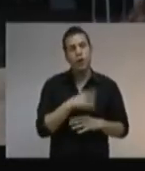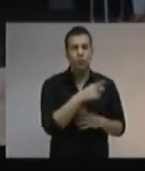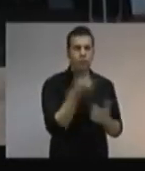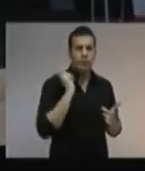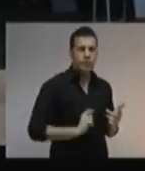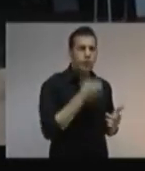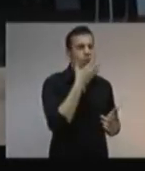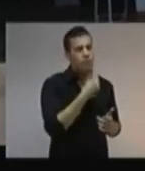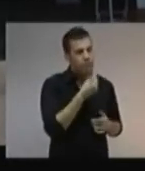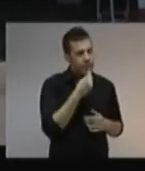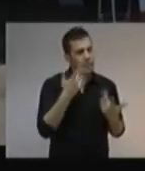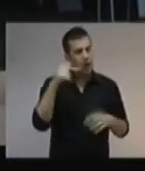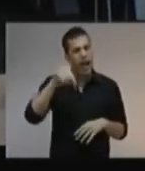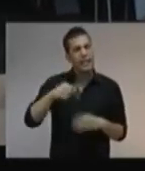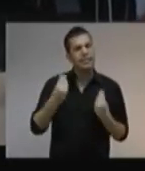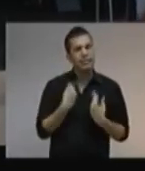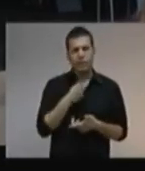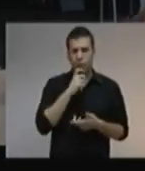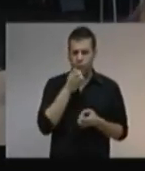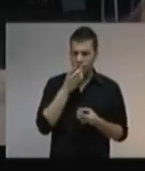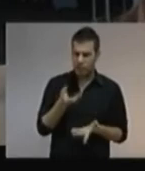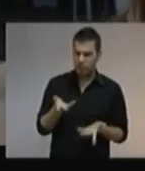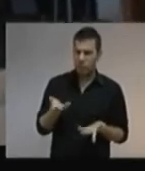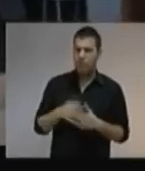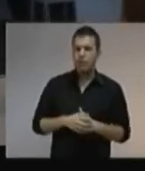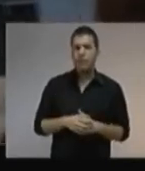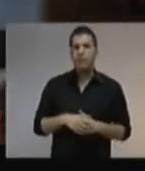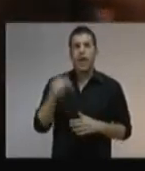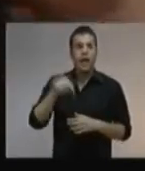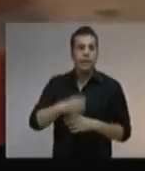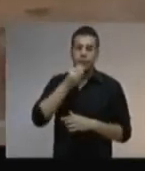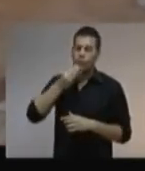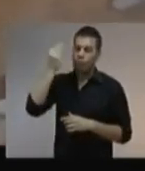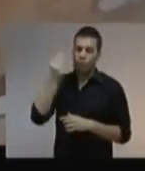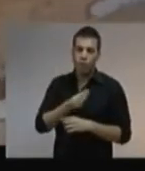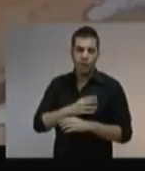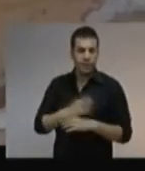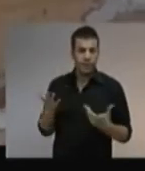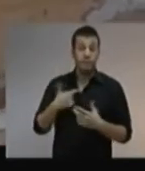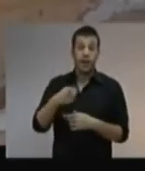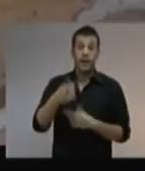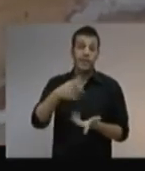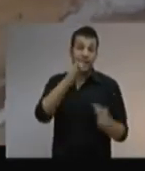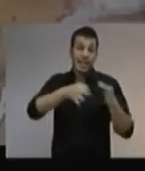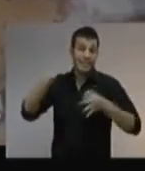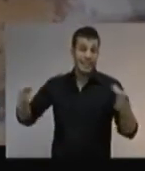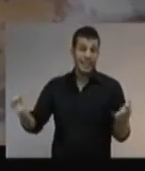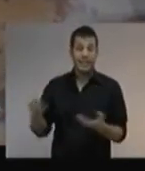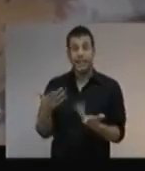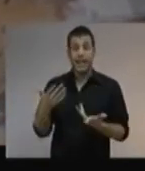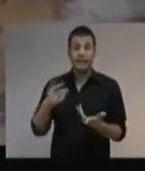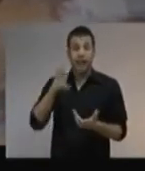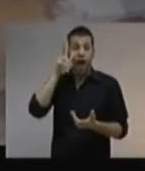Antonio, tiene usted una profesión muy bonita, pero cuénteme, ¿qué tal se vive aquí en las islas, en Gran Canaria? Bueno, como comprenderán, muy bien. Ten en cuenta que son las